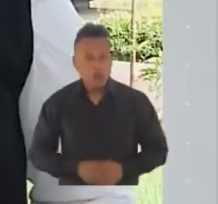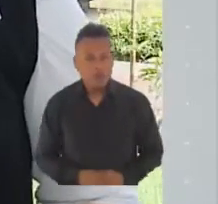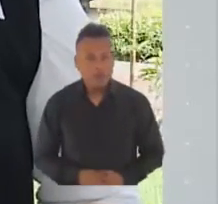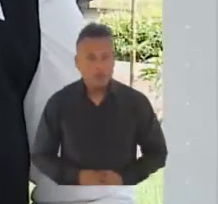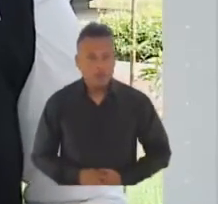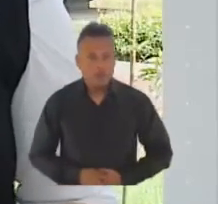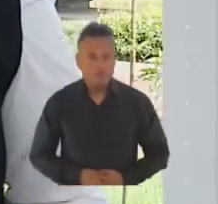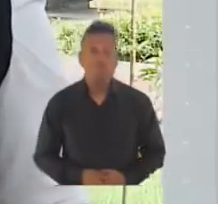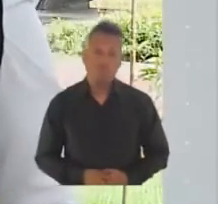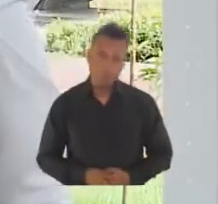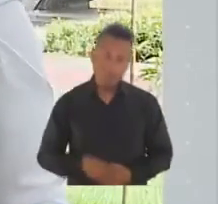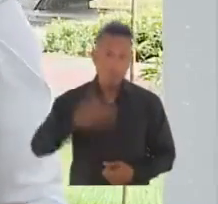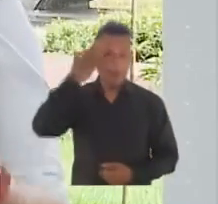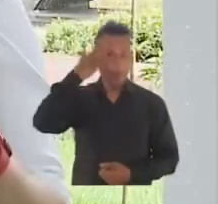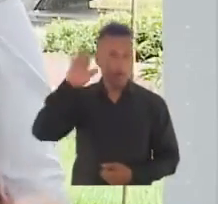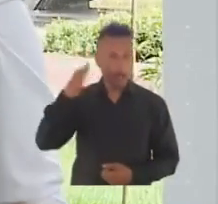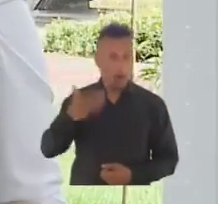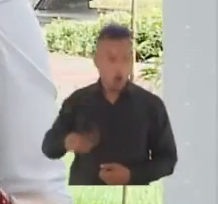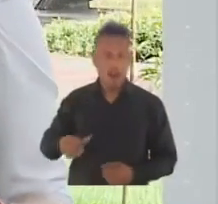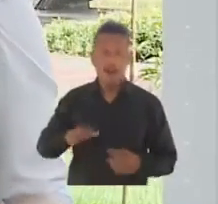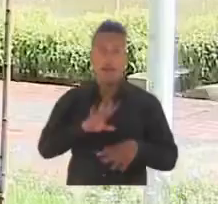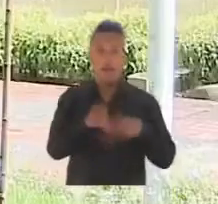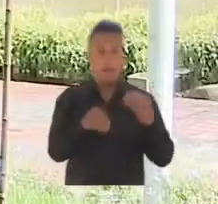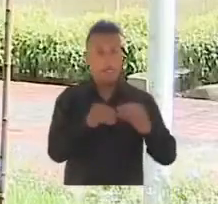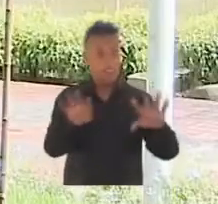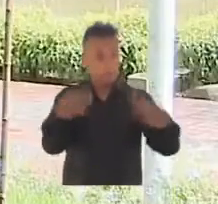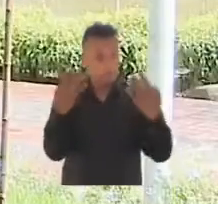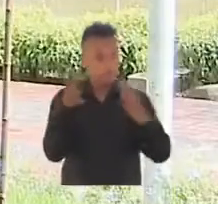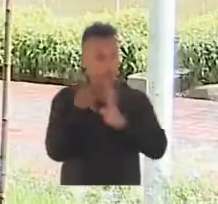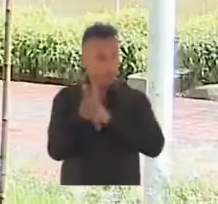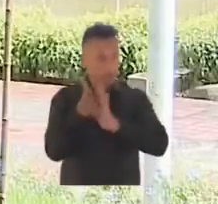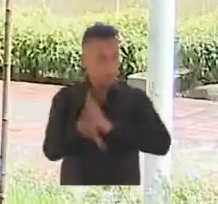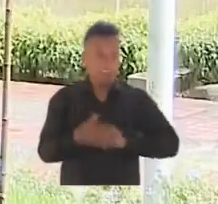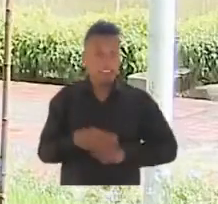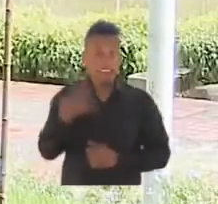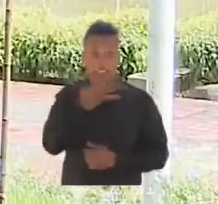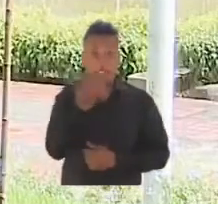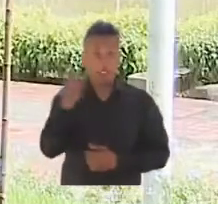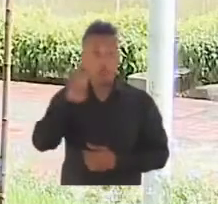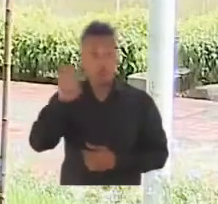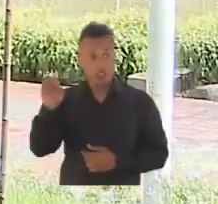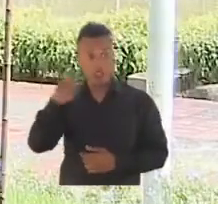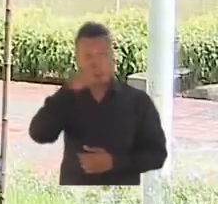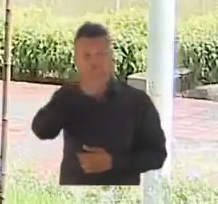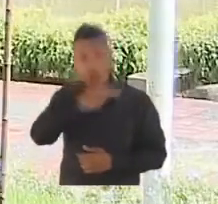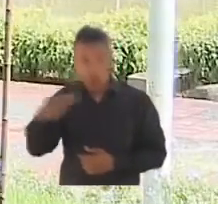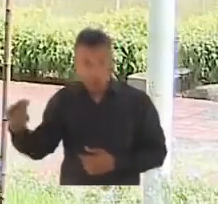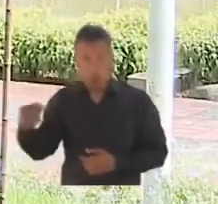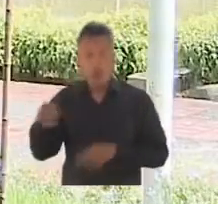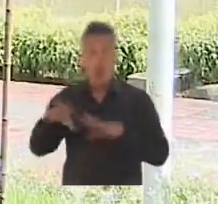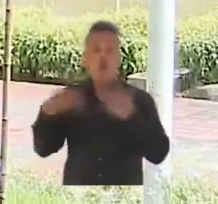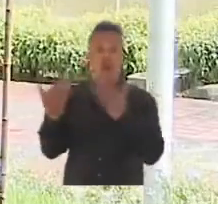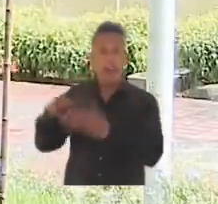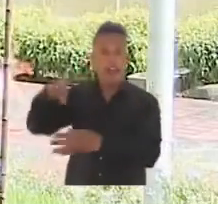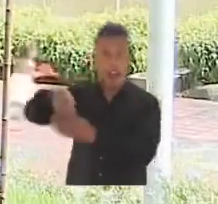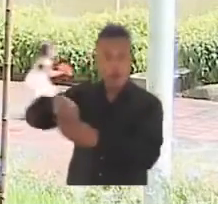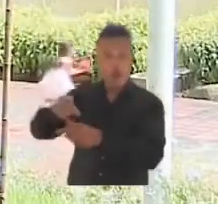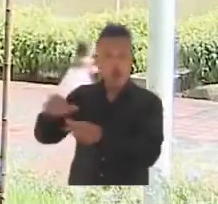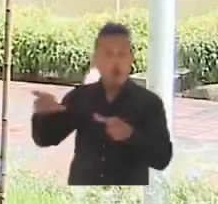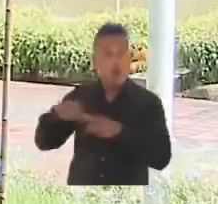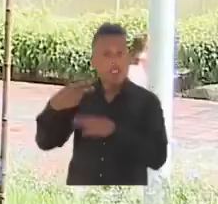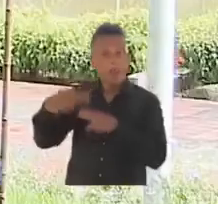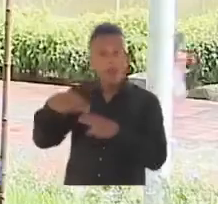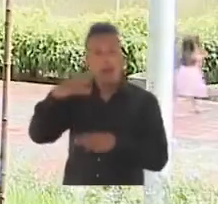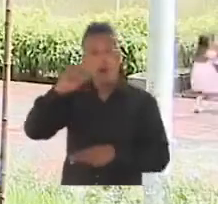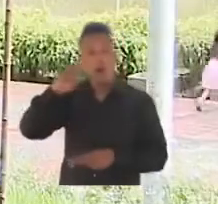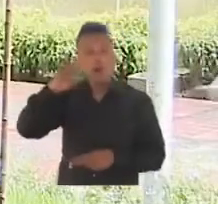Paola, televidentes, pues mire, son 380 niños de un colegio en Copacabana que en este momento están sin